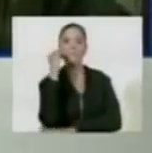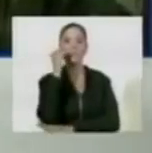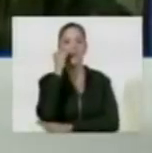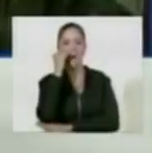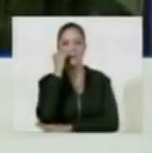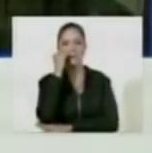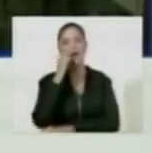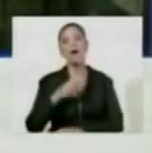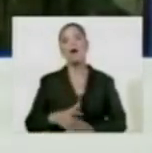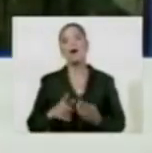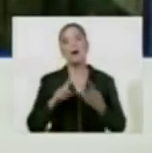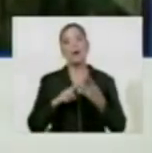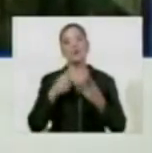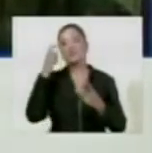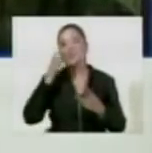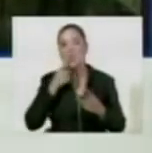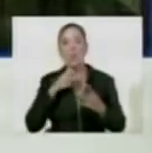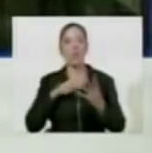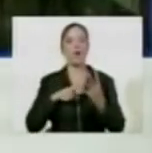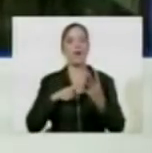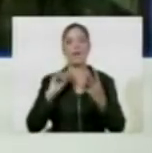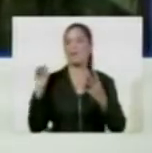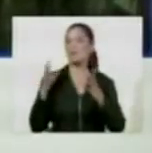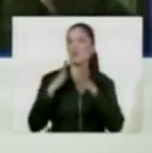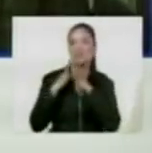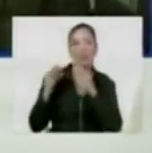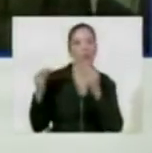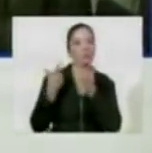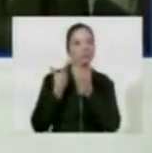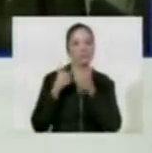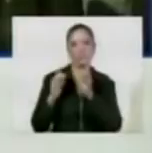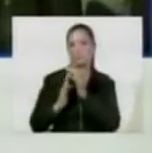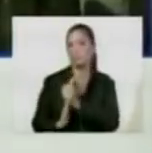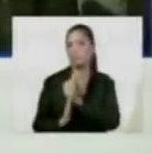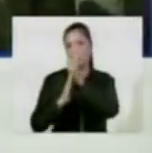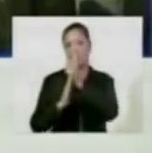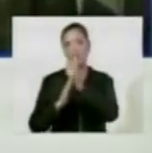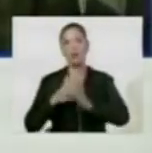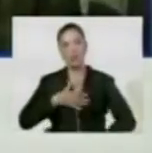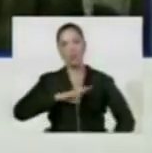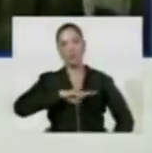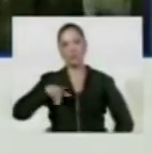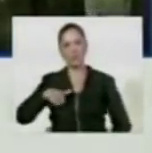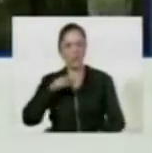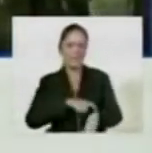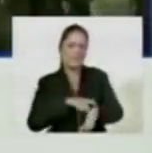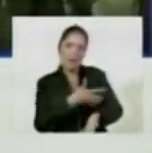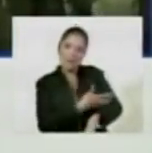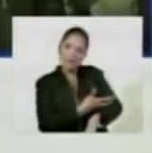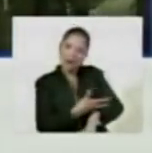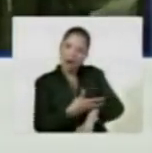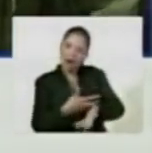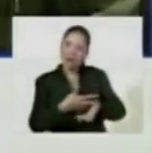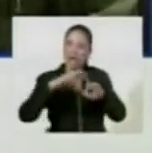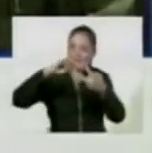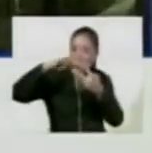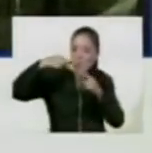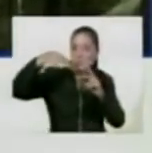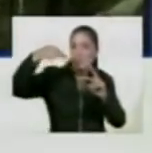en Nariño, en Ricaurte. Nosotros llevamos en nuestra sangre, en nuestros genes y nuestro